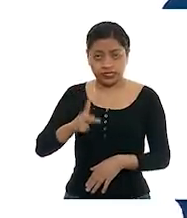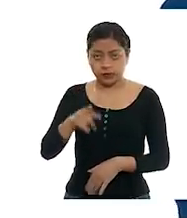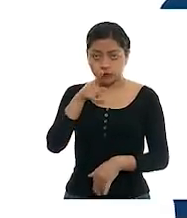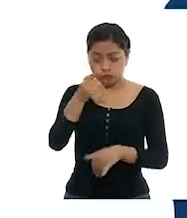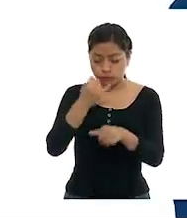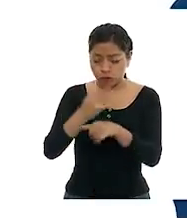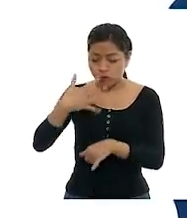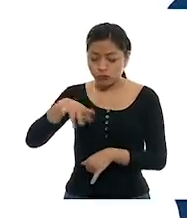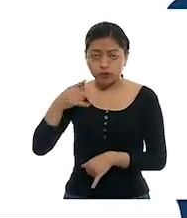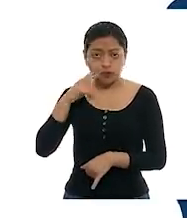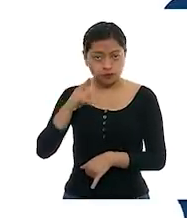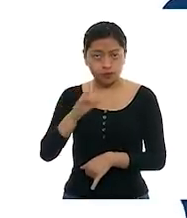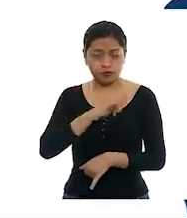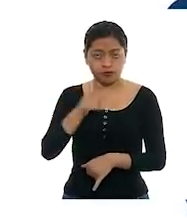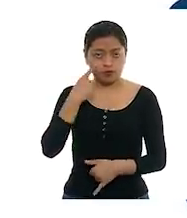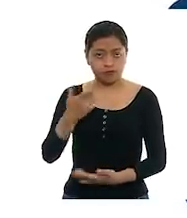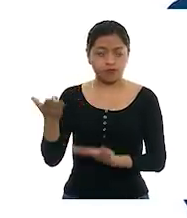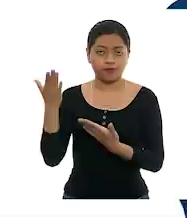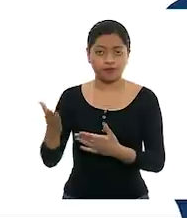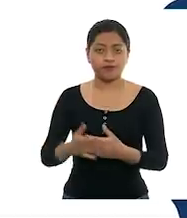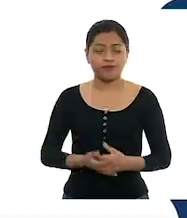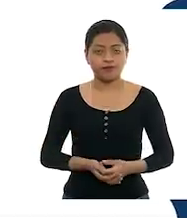página